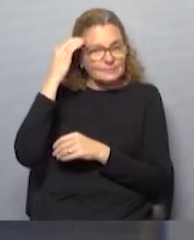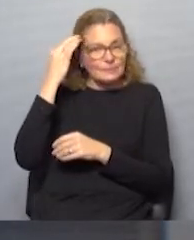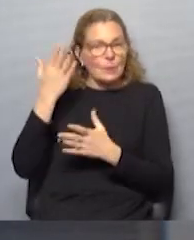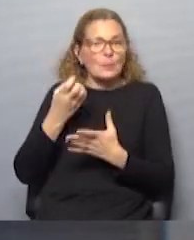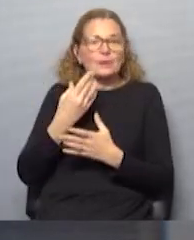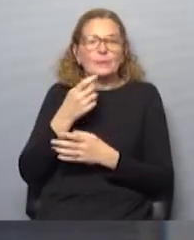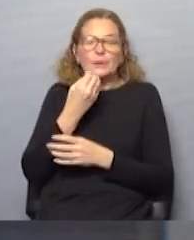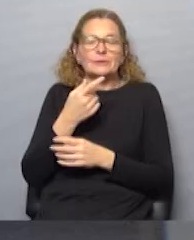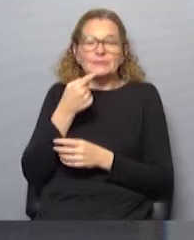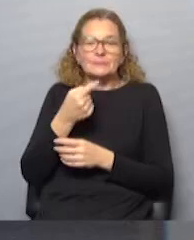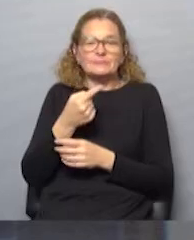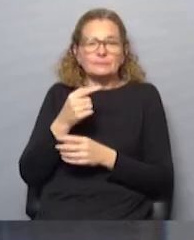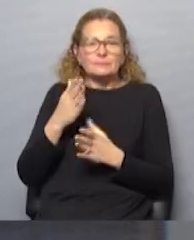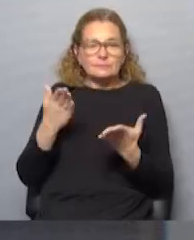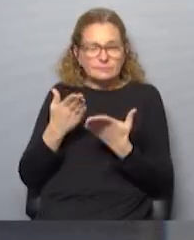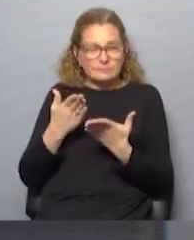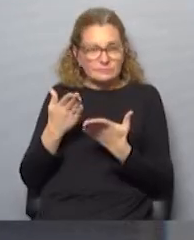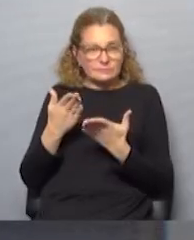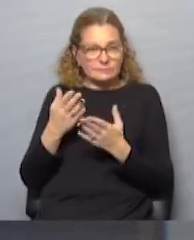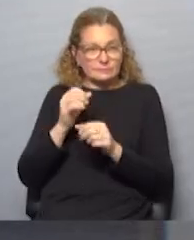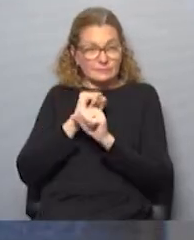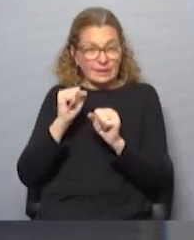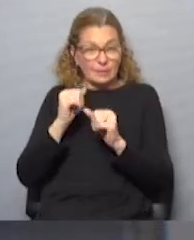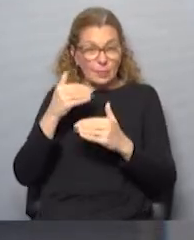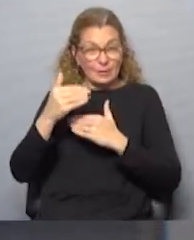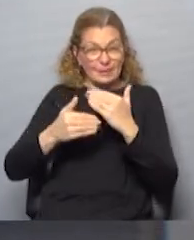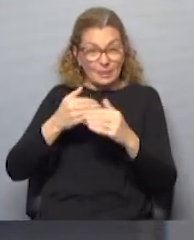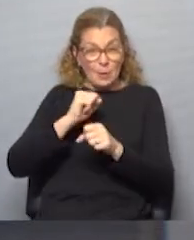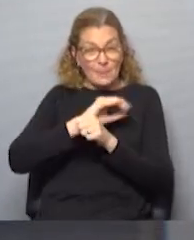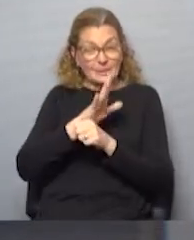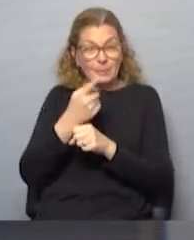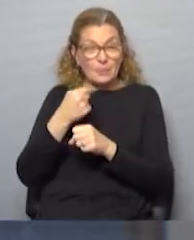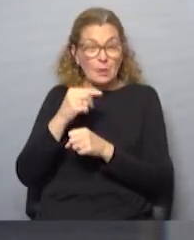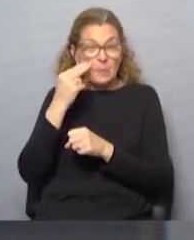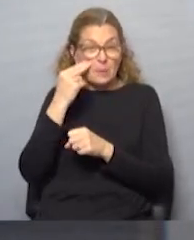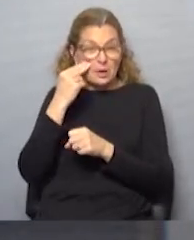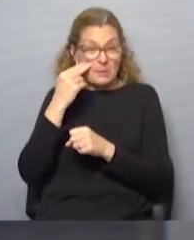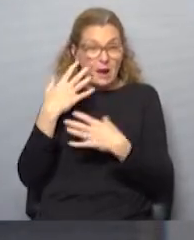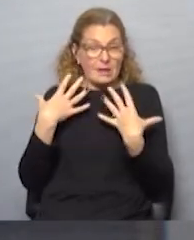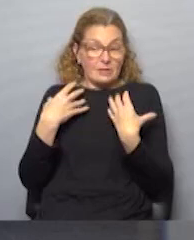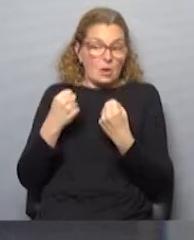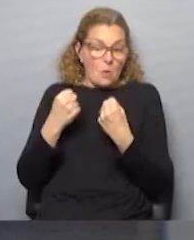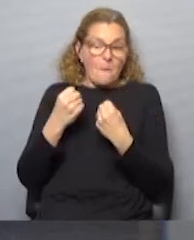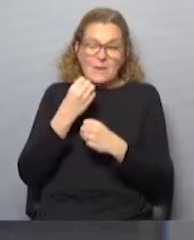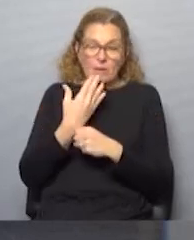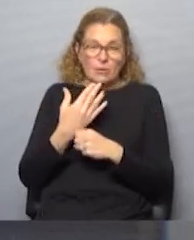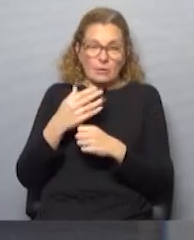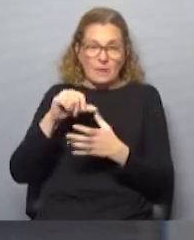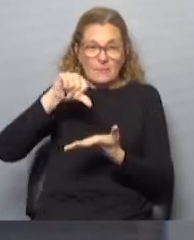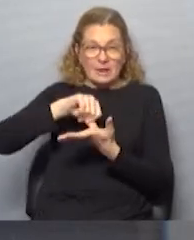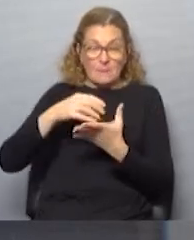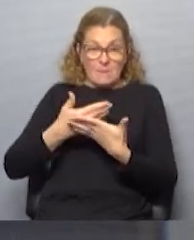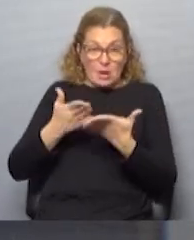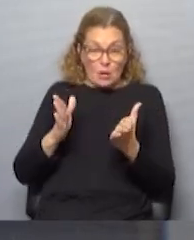de decir bueno todavía se puede sí que seguimos en pandemia pero la emergencia sanitaria se ha superado el país está creciendo la economía